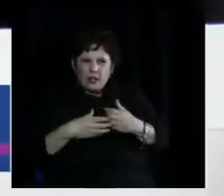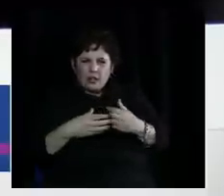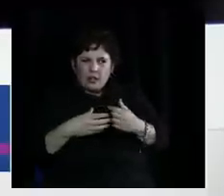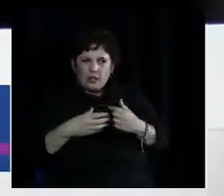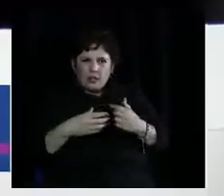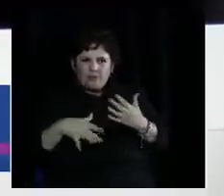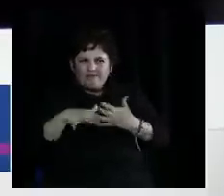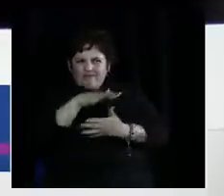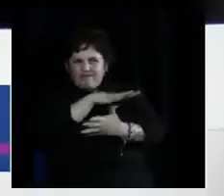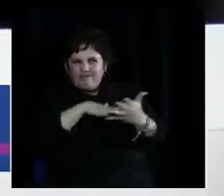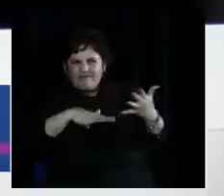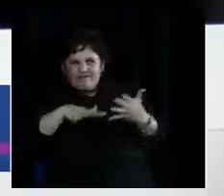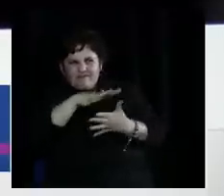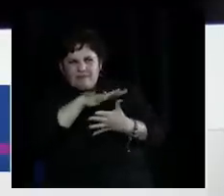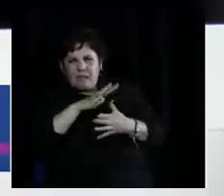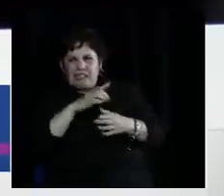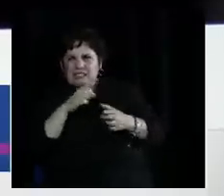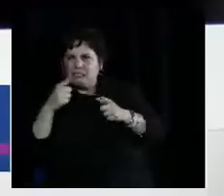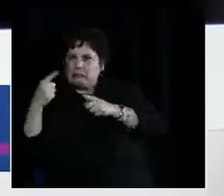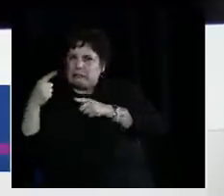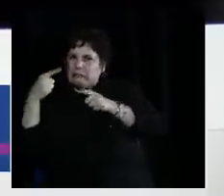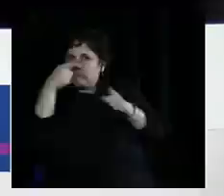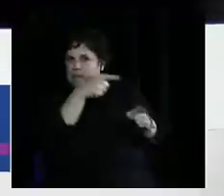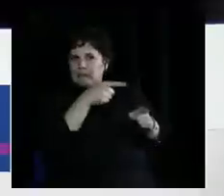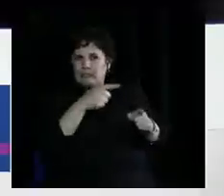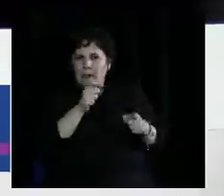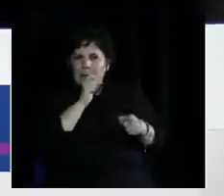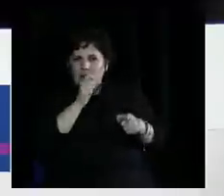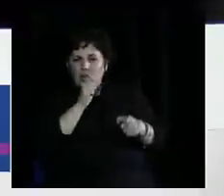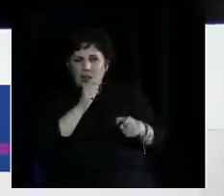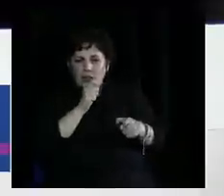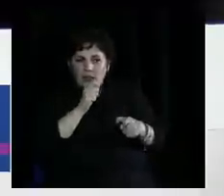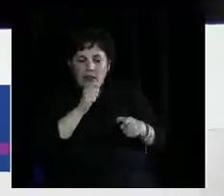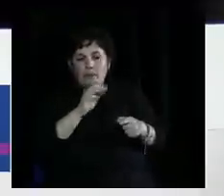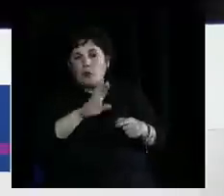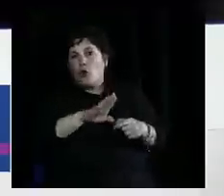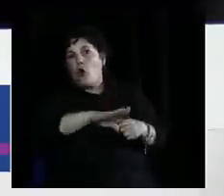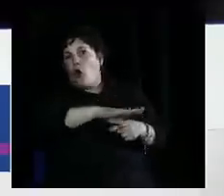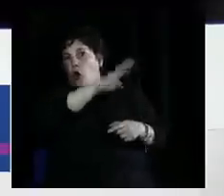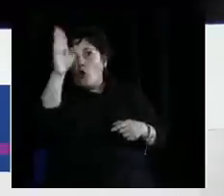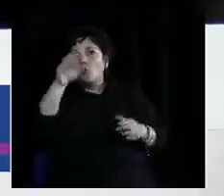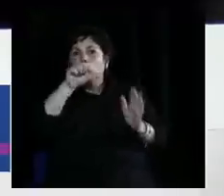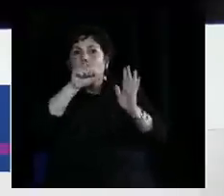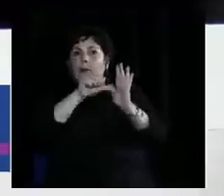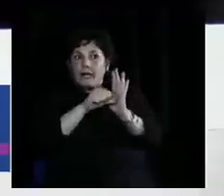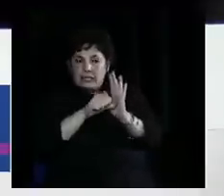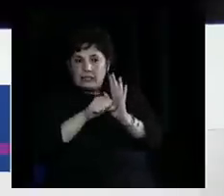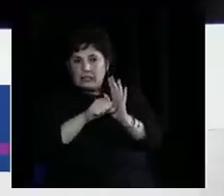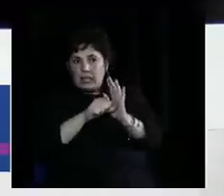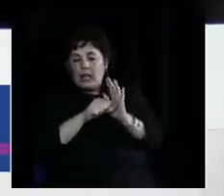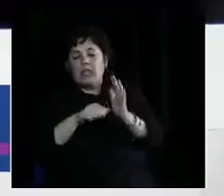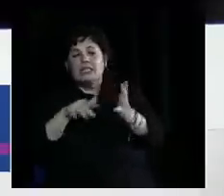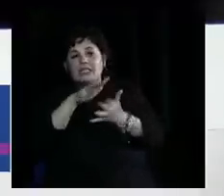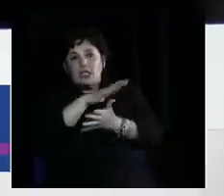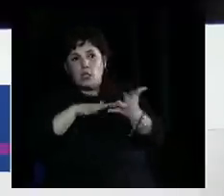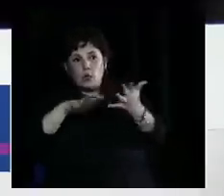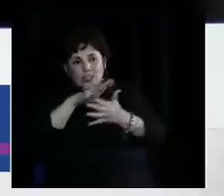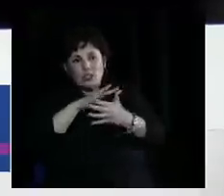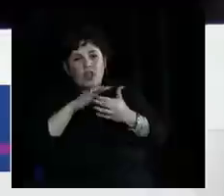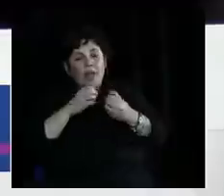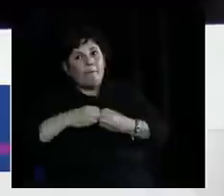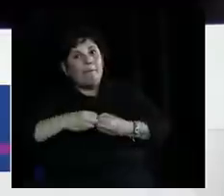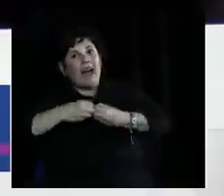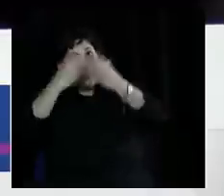generar climas hostiles a los periodistas que en otros países han llevado a situaciones mucho más graves que las que vivimos